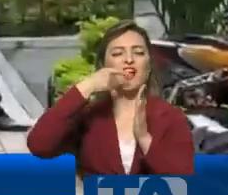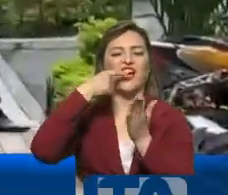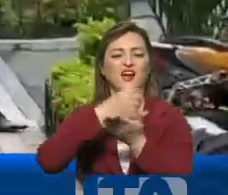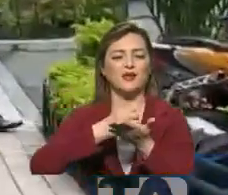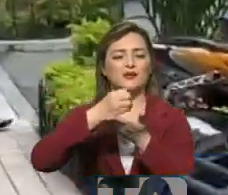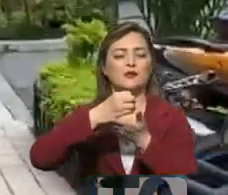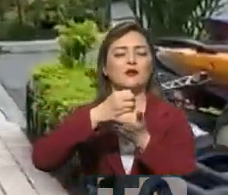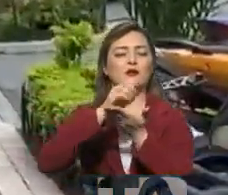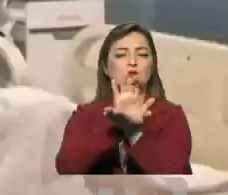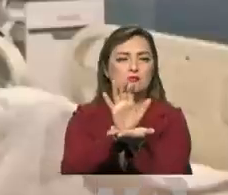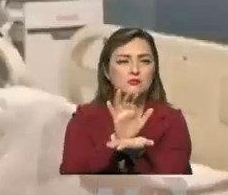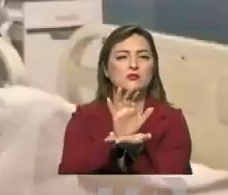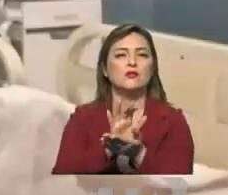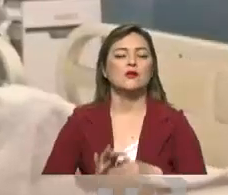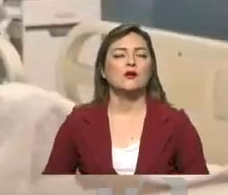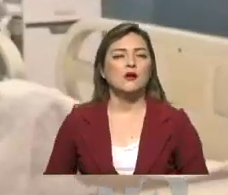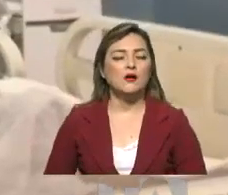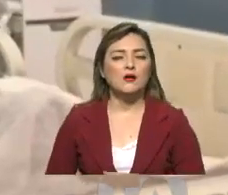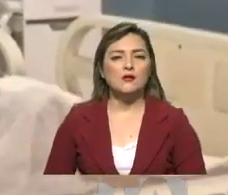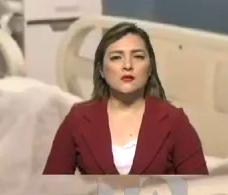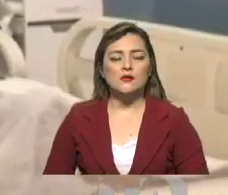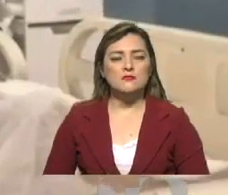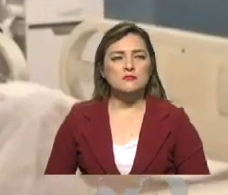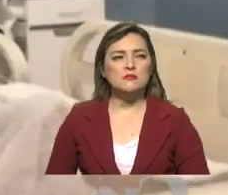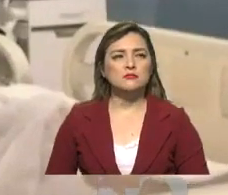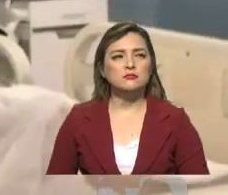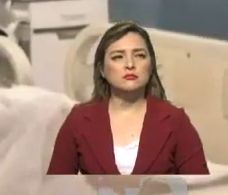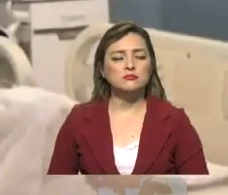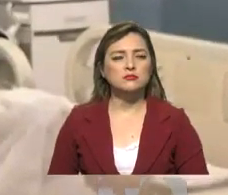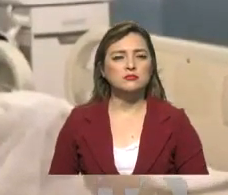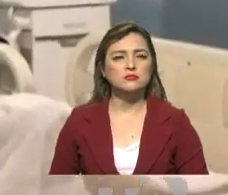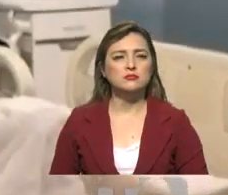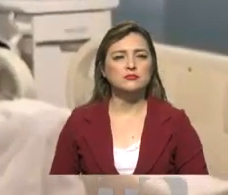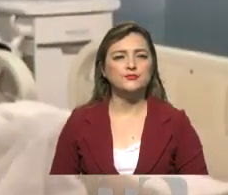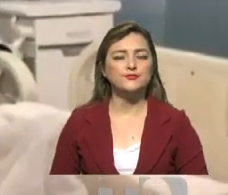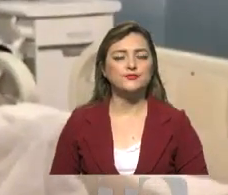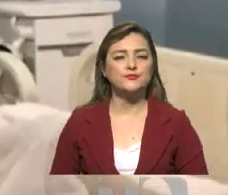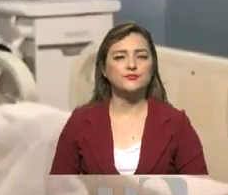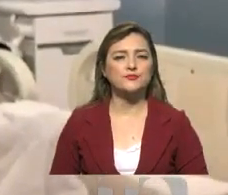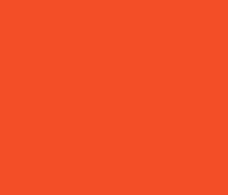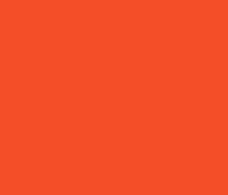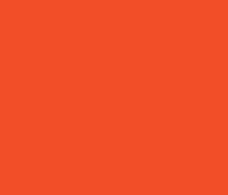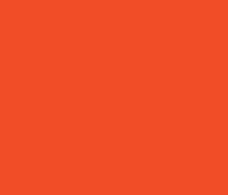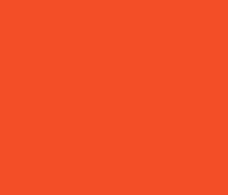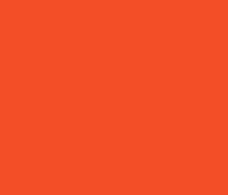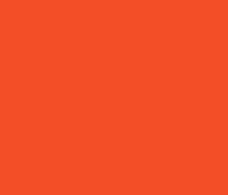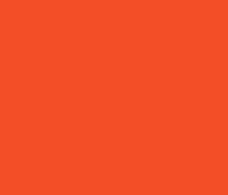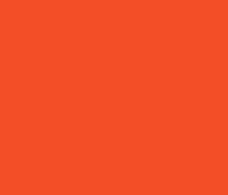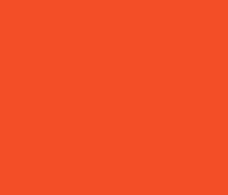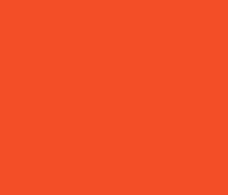y zamora chinchipe y loja con cámaras de mateo castillo maría del rocío coronel 24 horas